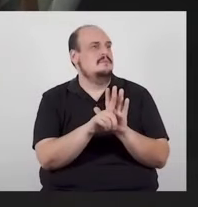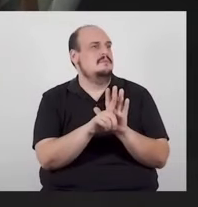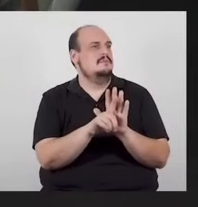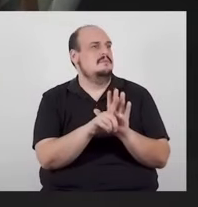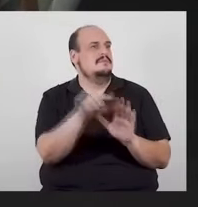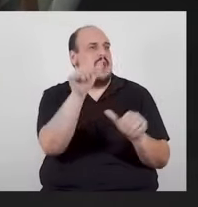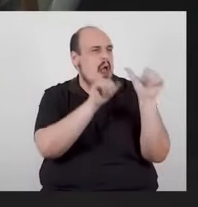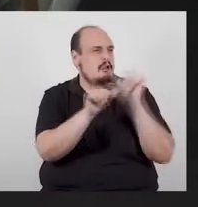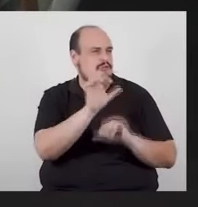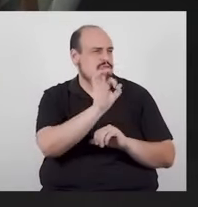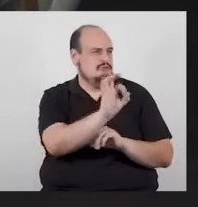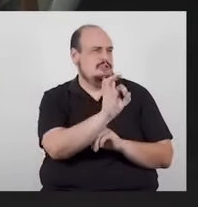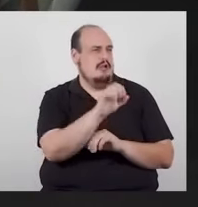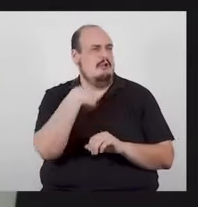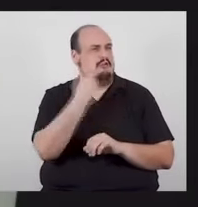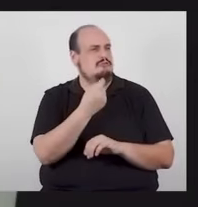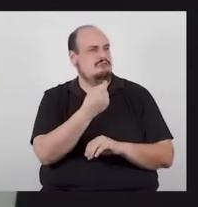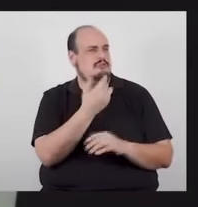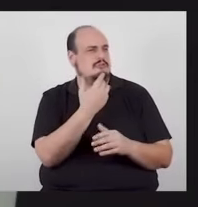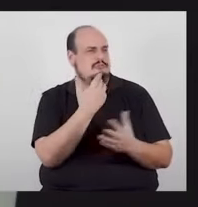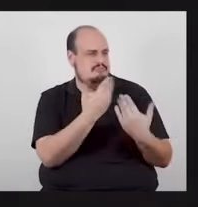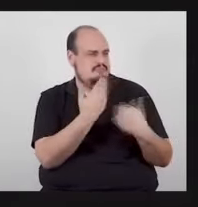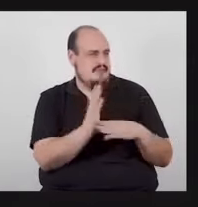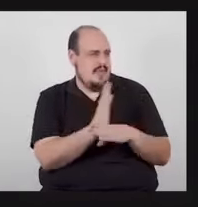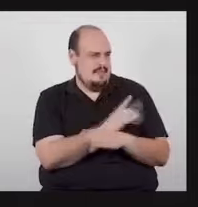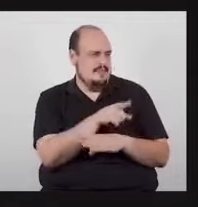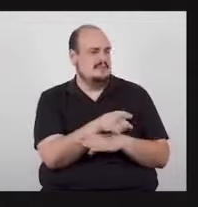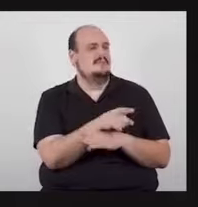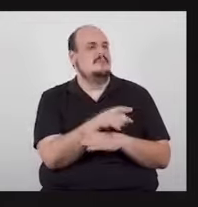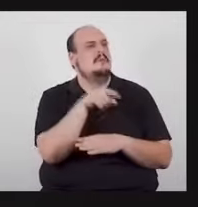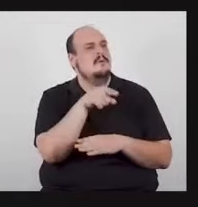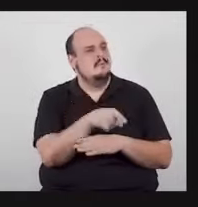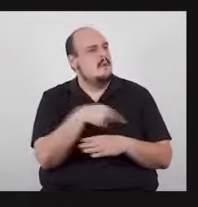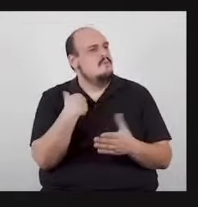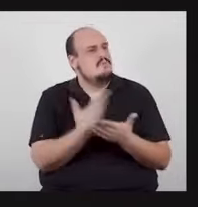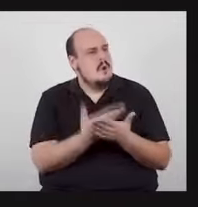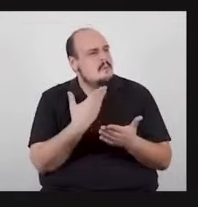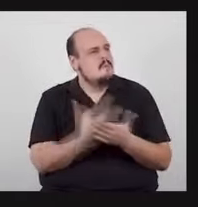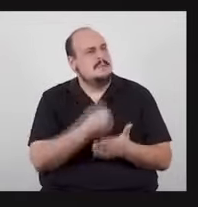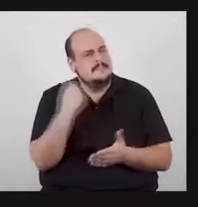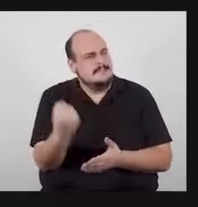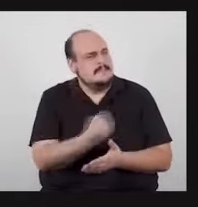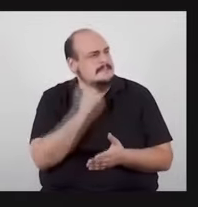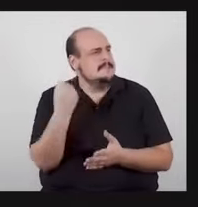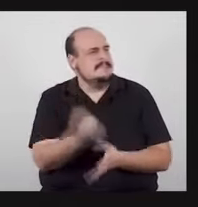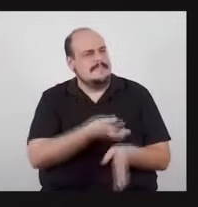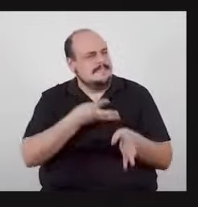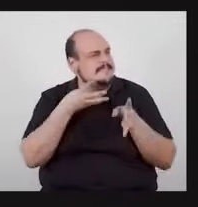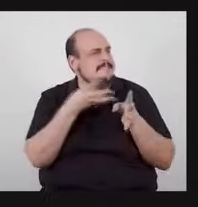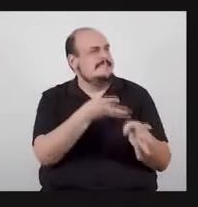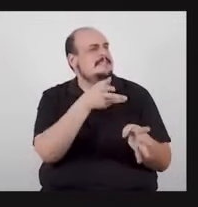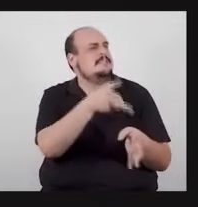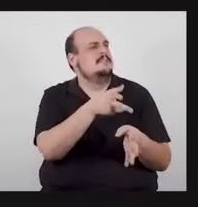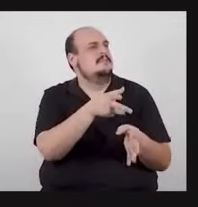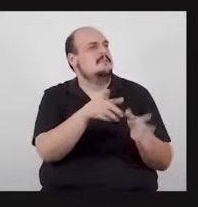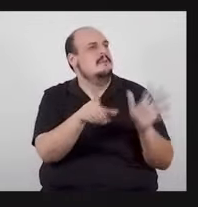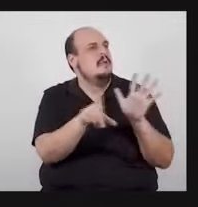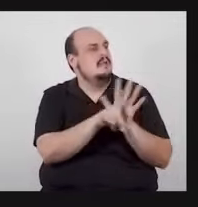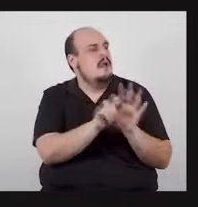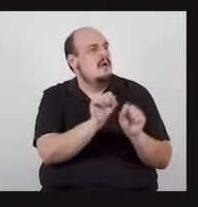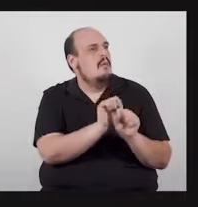quiero saber, para vos, que venís remando, gestionando, proponiendo, peleando, qué significó este